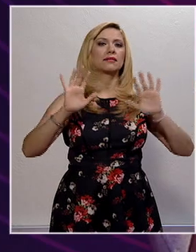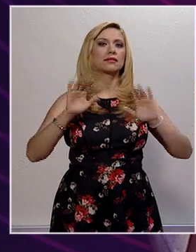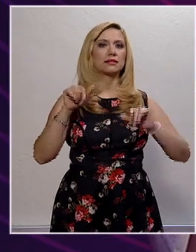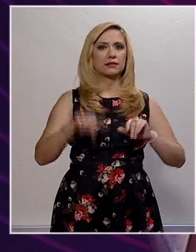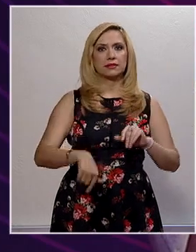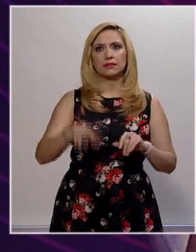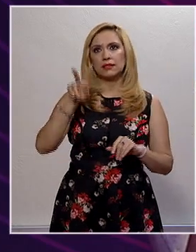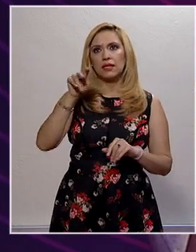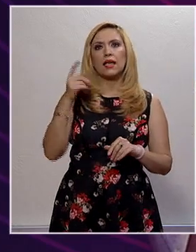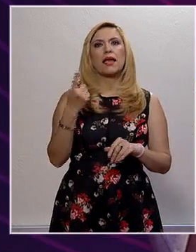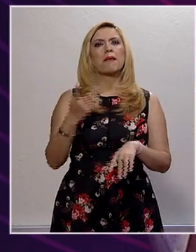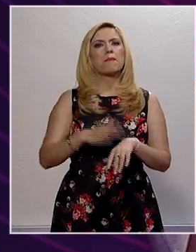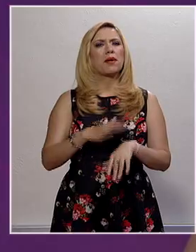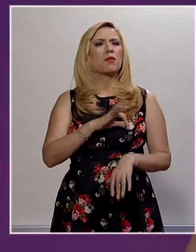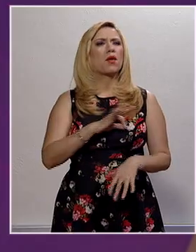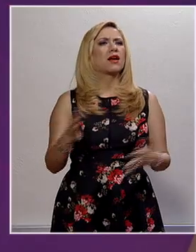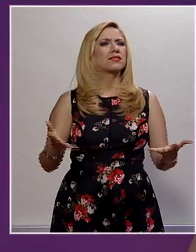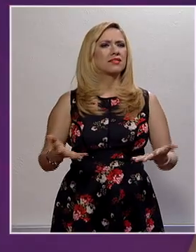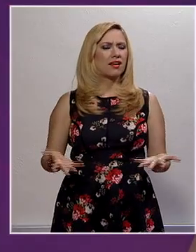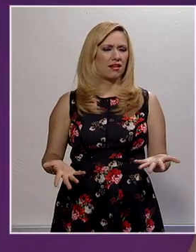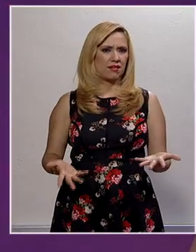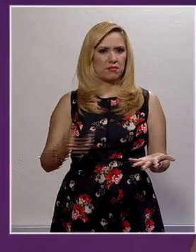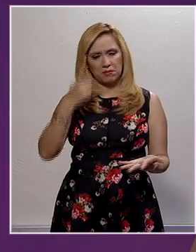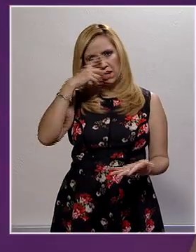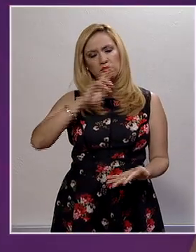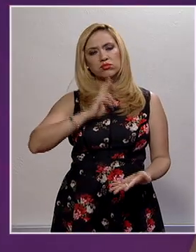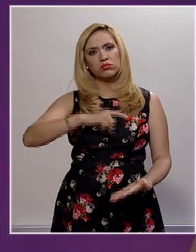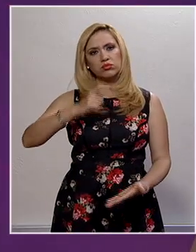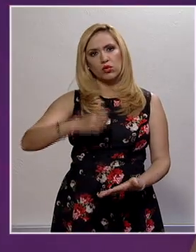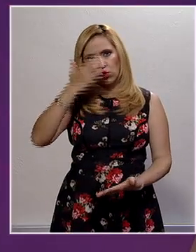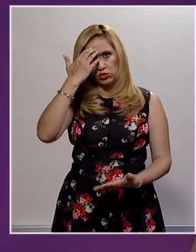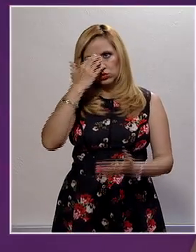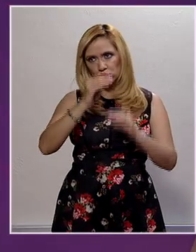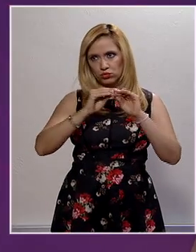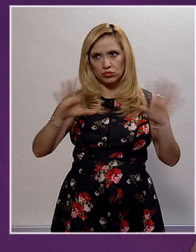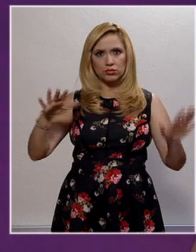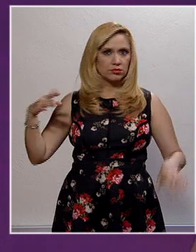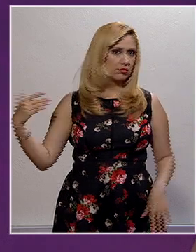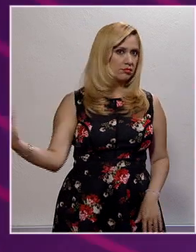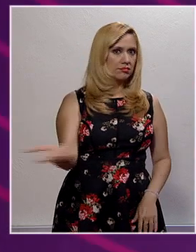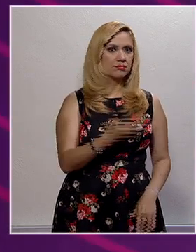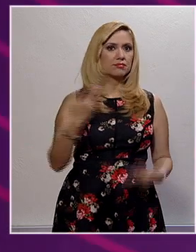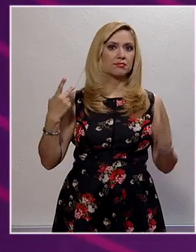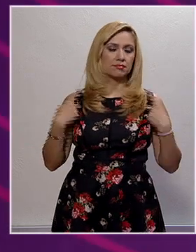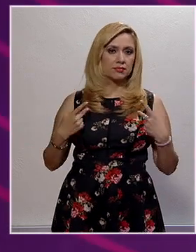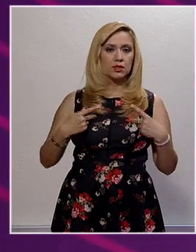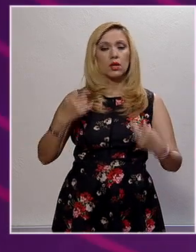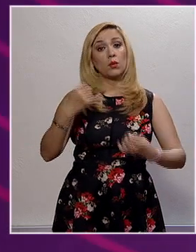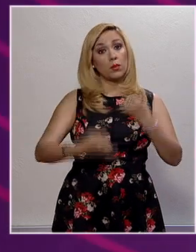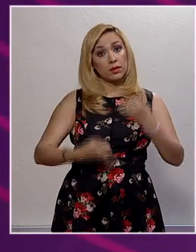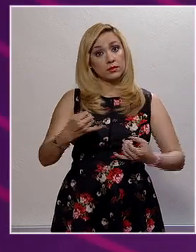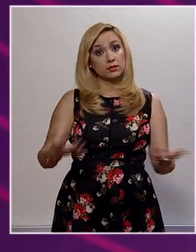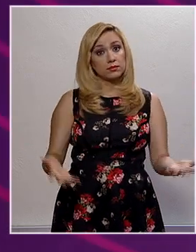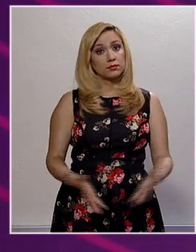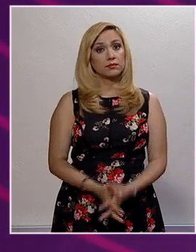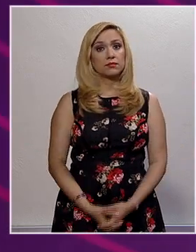como este, pero ¿qué más podemos hacer para que estas sentencias sean conocidas en general por los operadores y operadores jurídicos de todo el